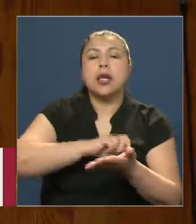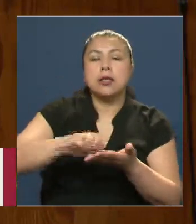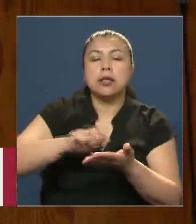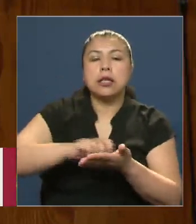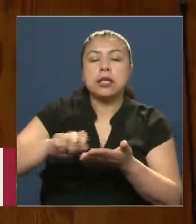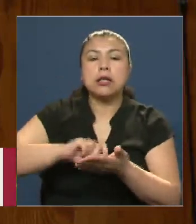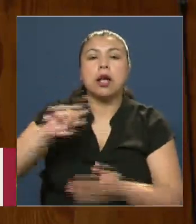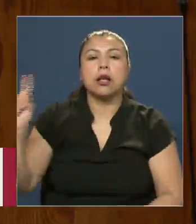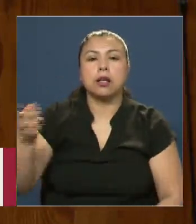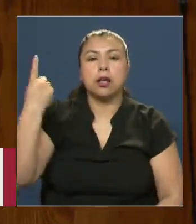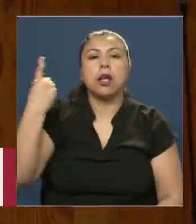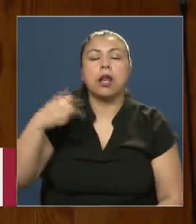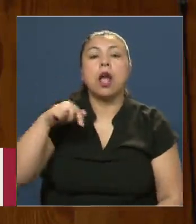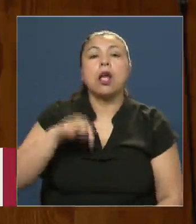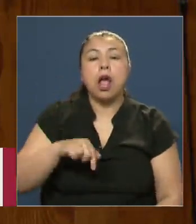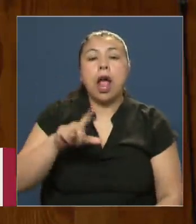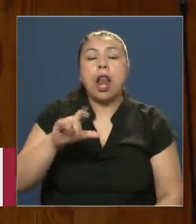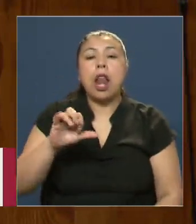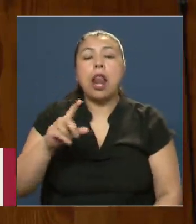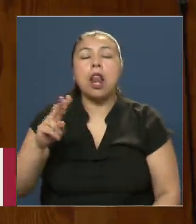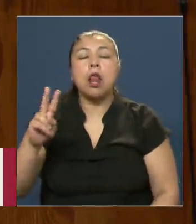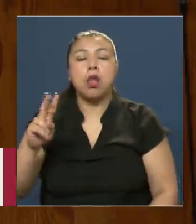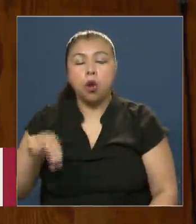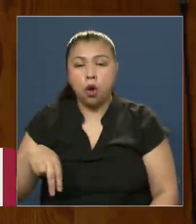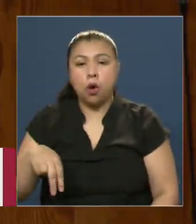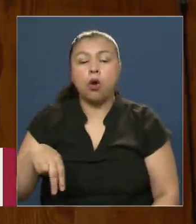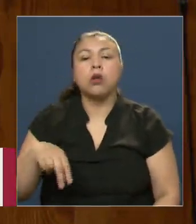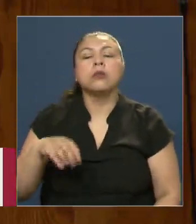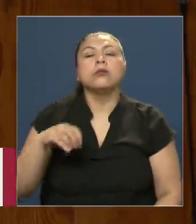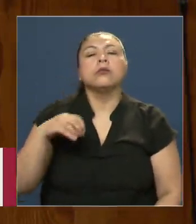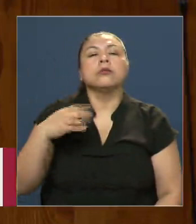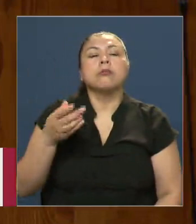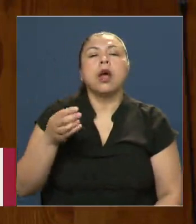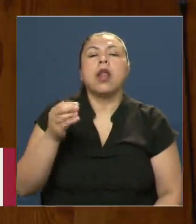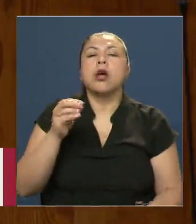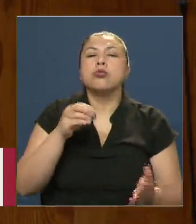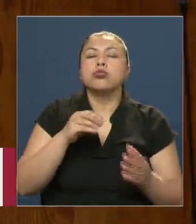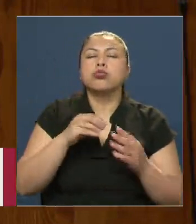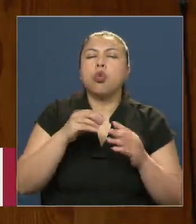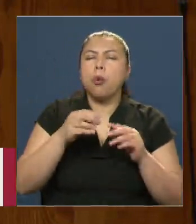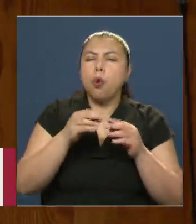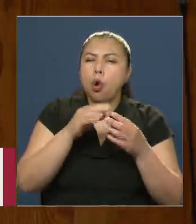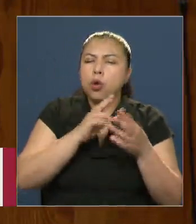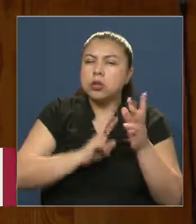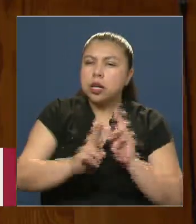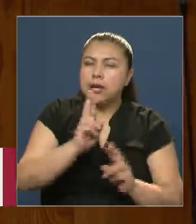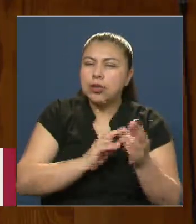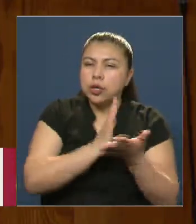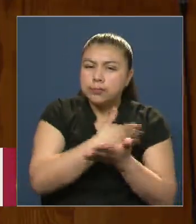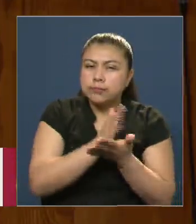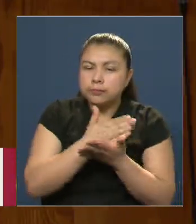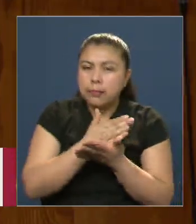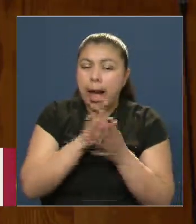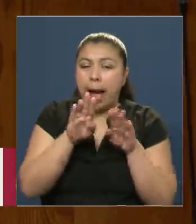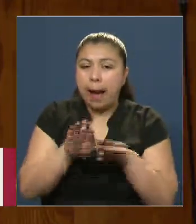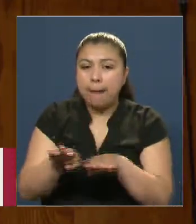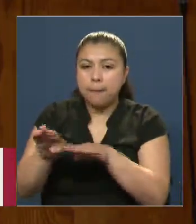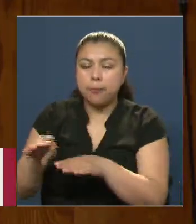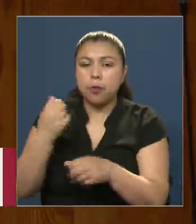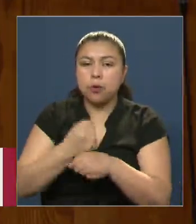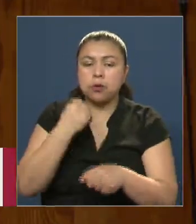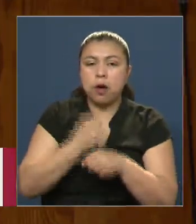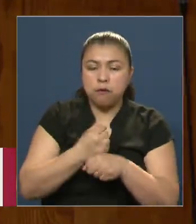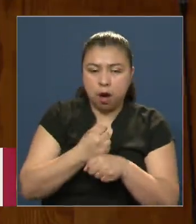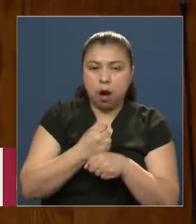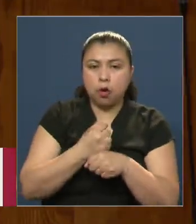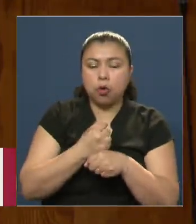que tiene su sede en Lyon, con la finalidad de constituir un puente estratégico que permita respaldar una labor